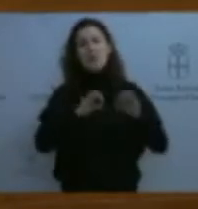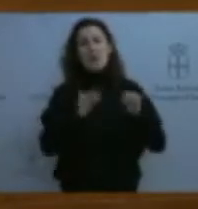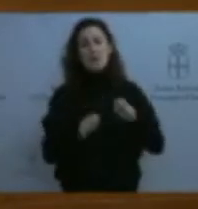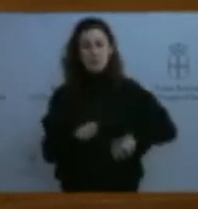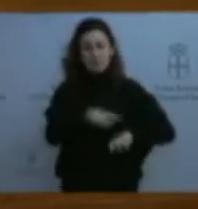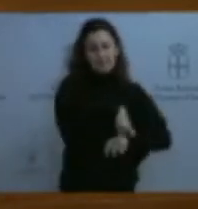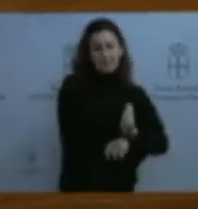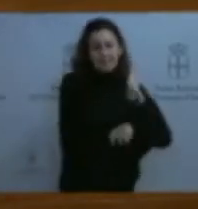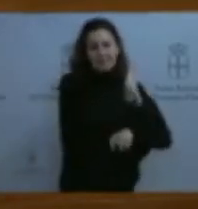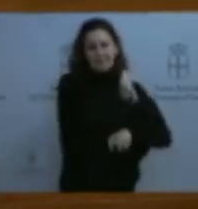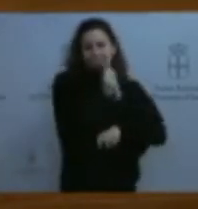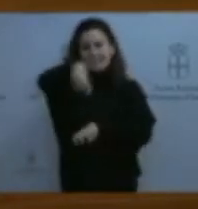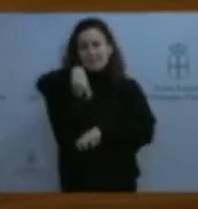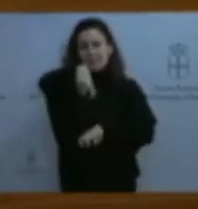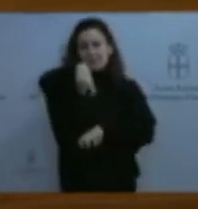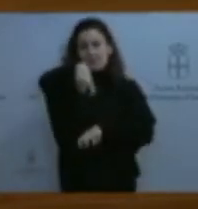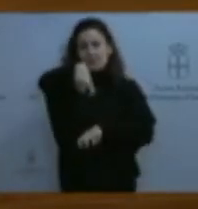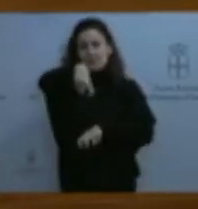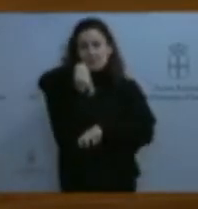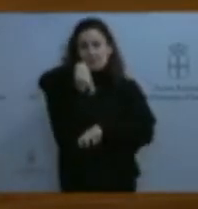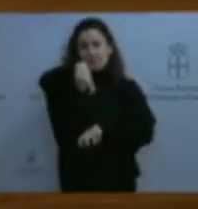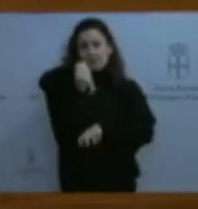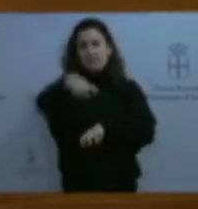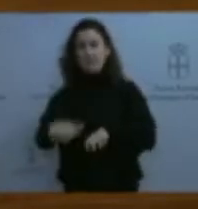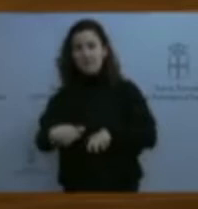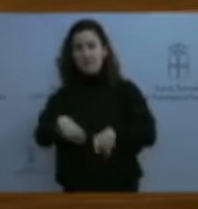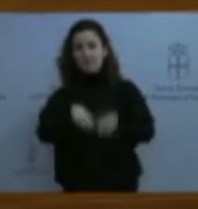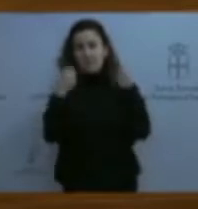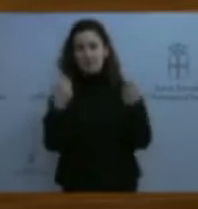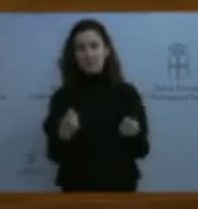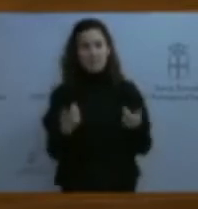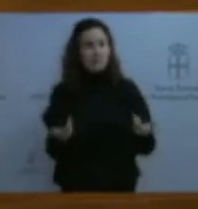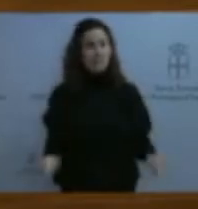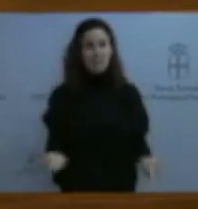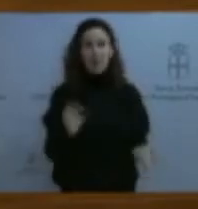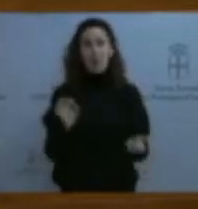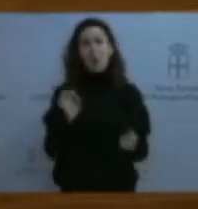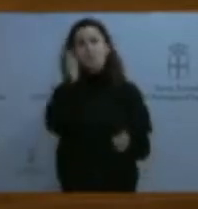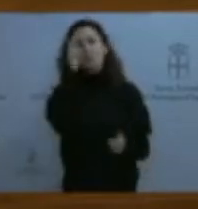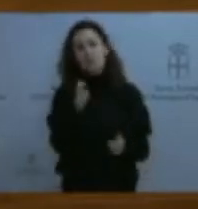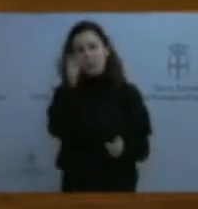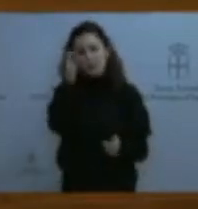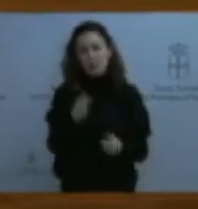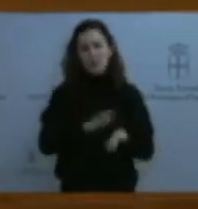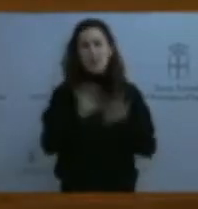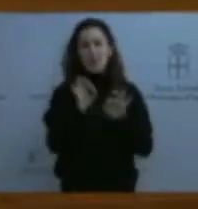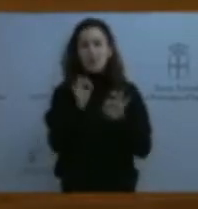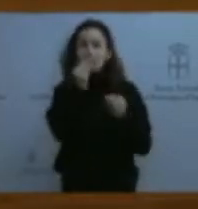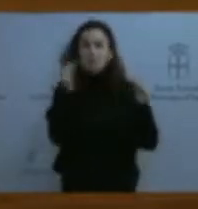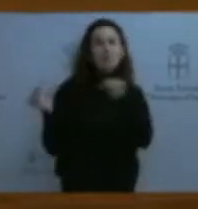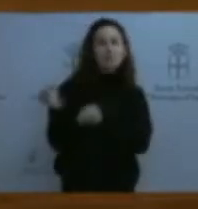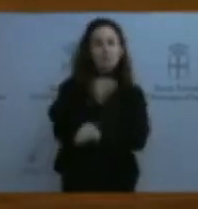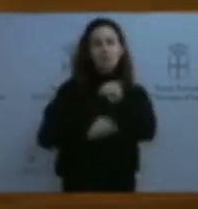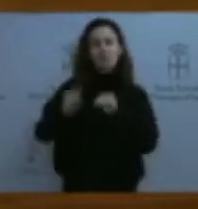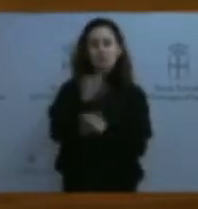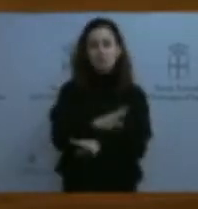de crisis se estropean y no se reparan o se tarda muchísimo más tiempo en reparar o sustituir por una